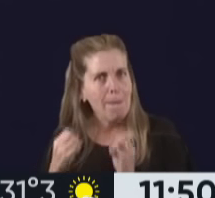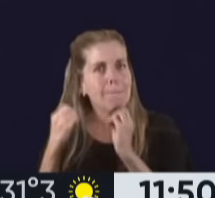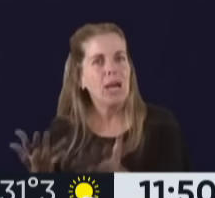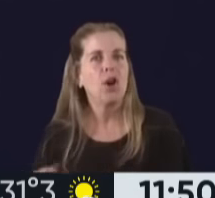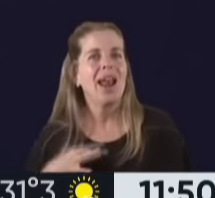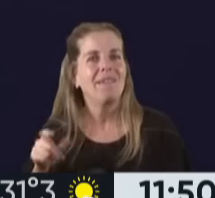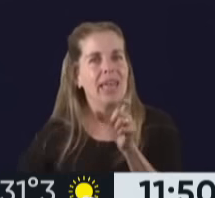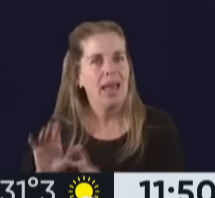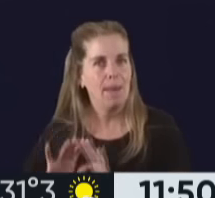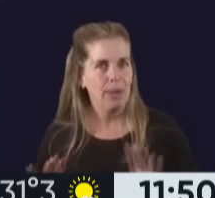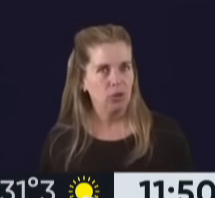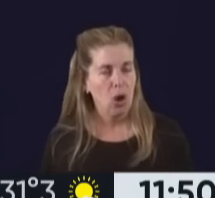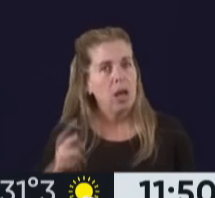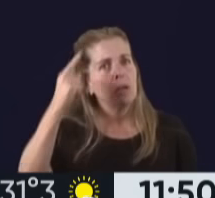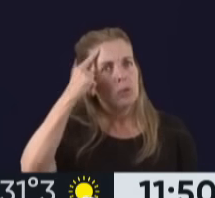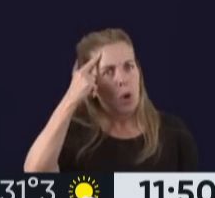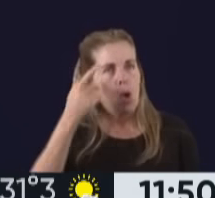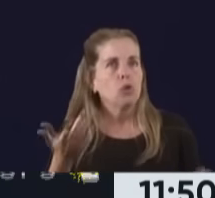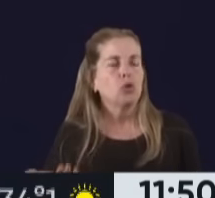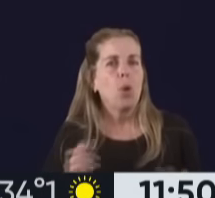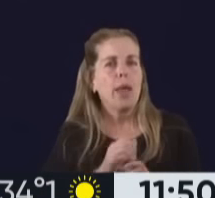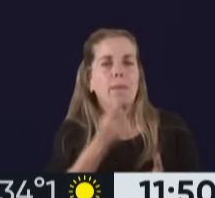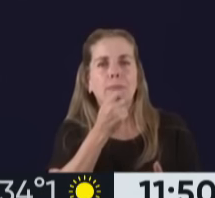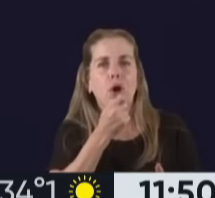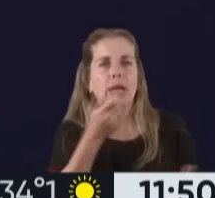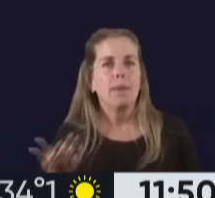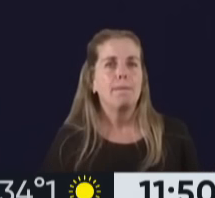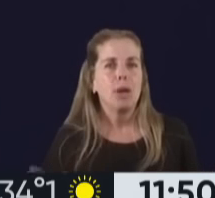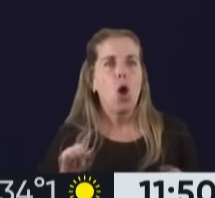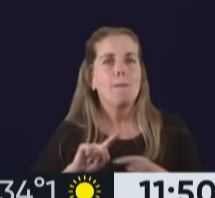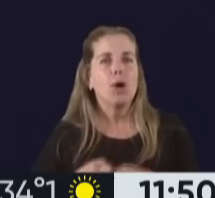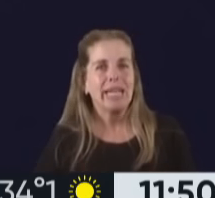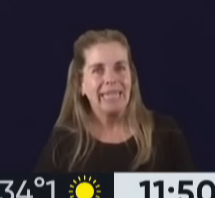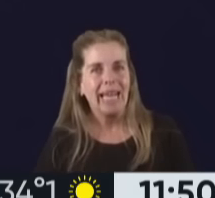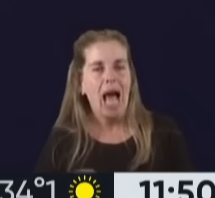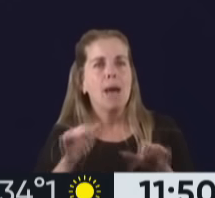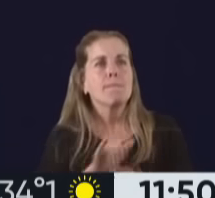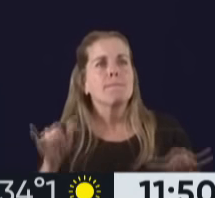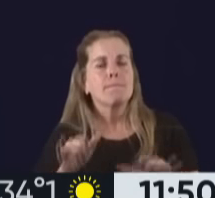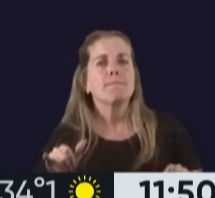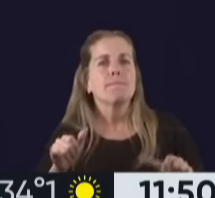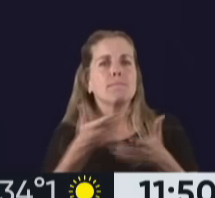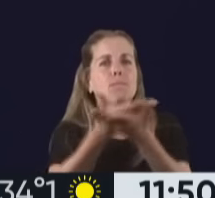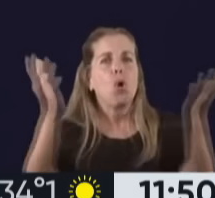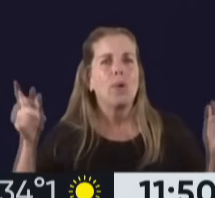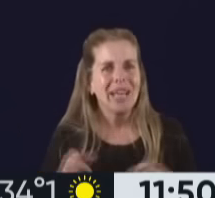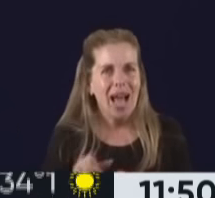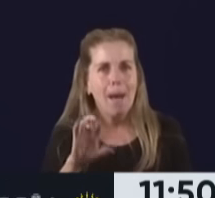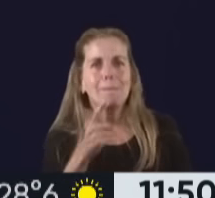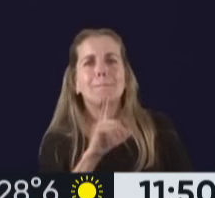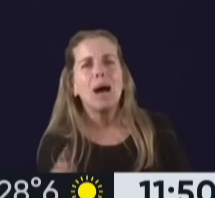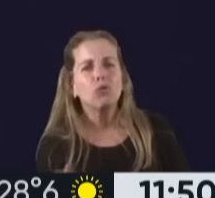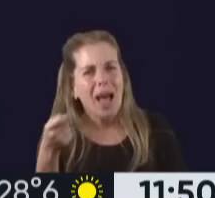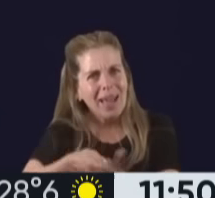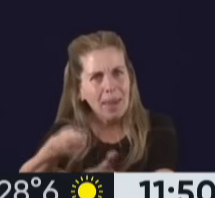meto en pauta oficial o en pauta pública del gobierno de la provincia, que me podría explayar horas, incluso con muchos de los medios que